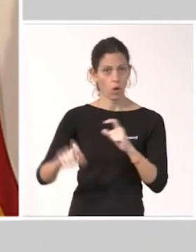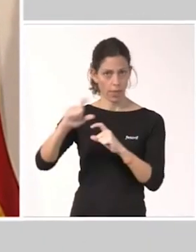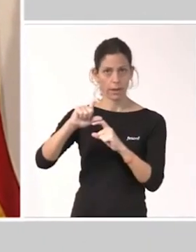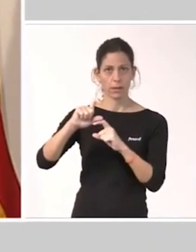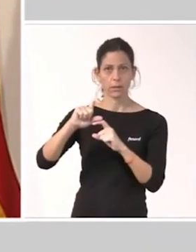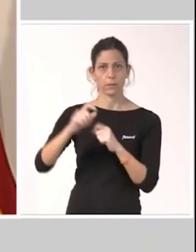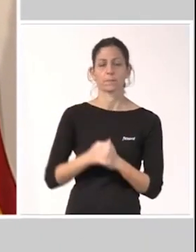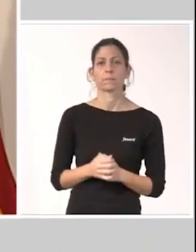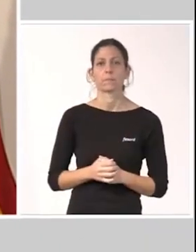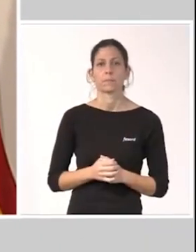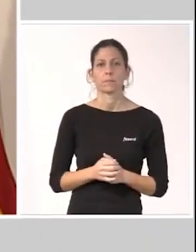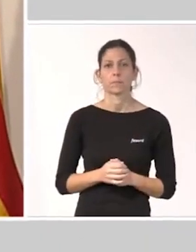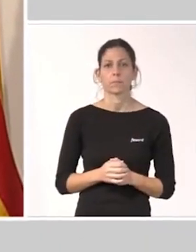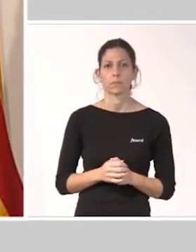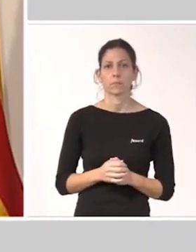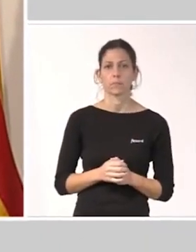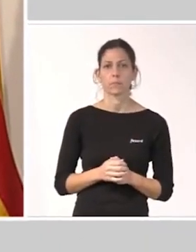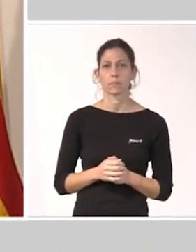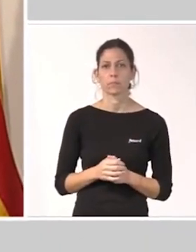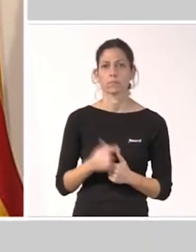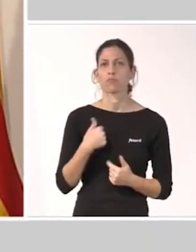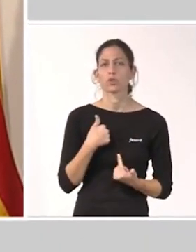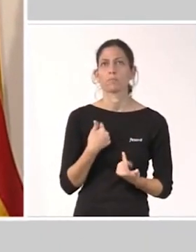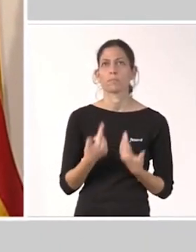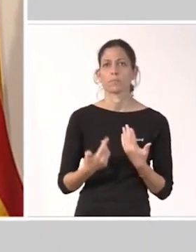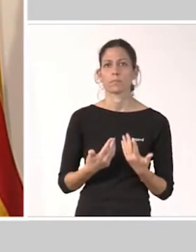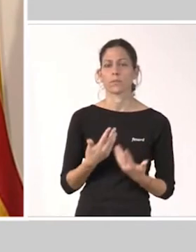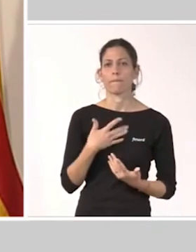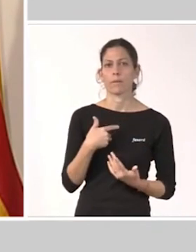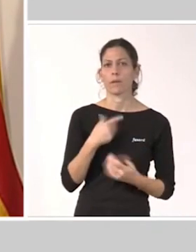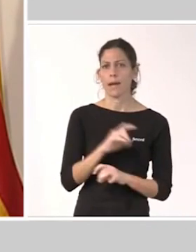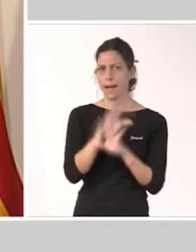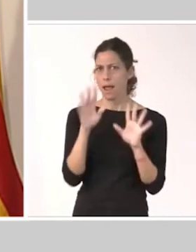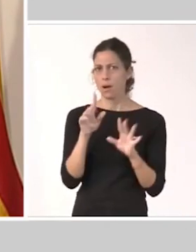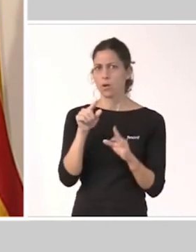puntuales y ha descartado hablar de informaciones policiales